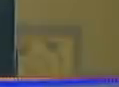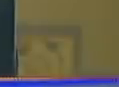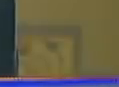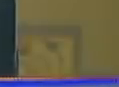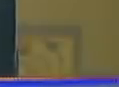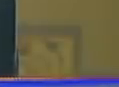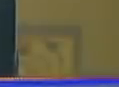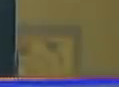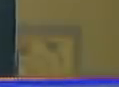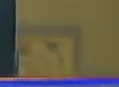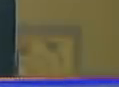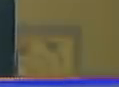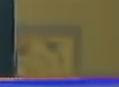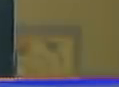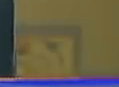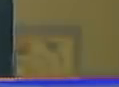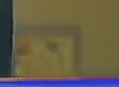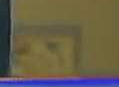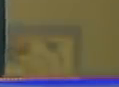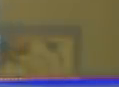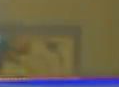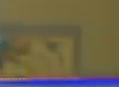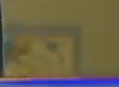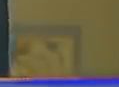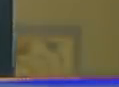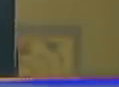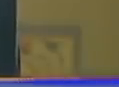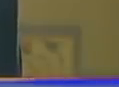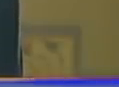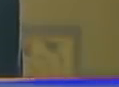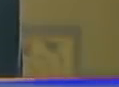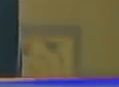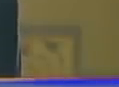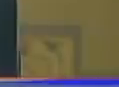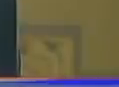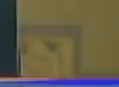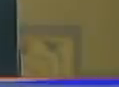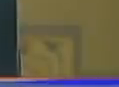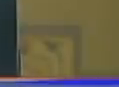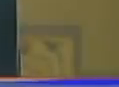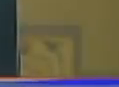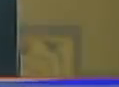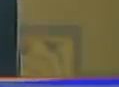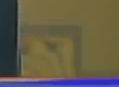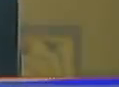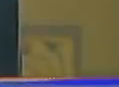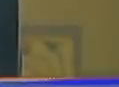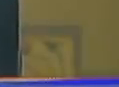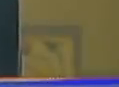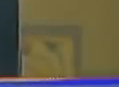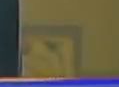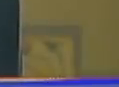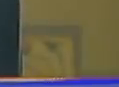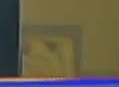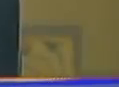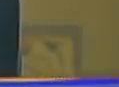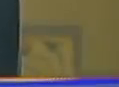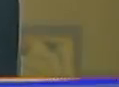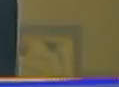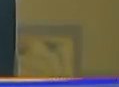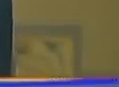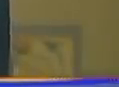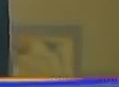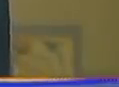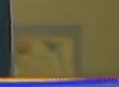que adoptar medidas extraordinarias para enfrentar a esta coyuntura, que